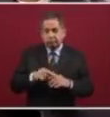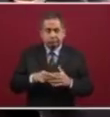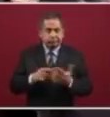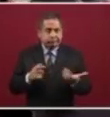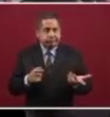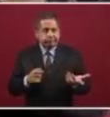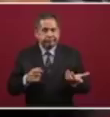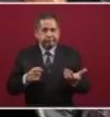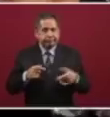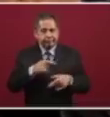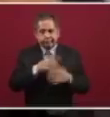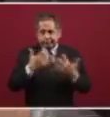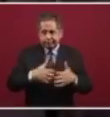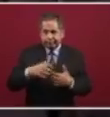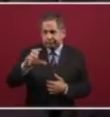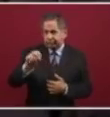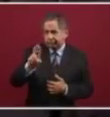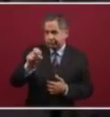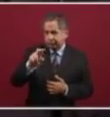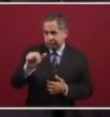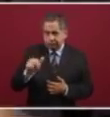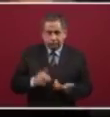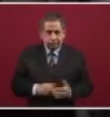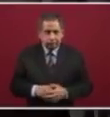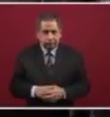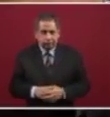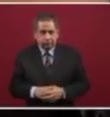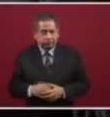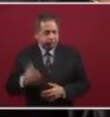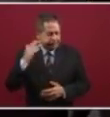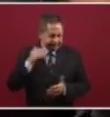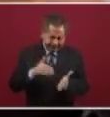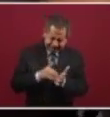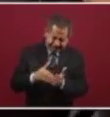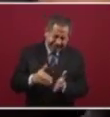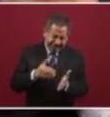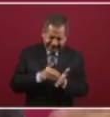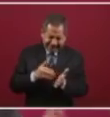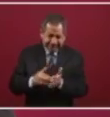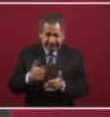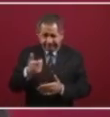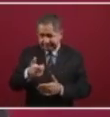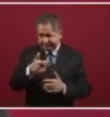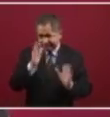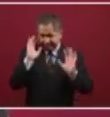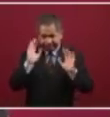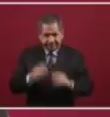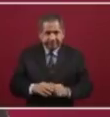acciones de esta empresa. Pero estamos hablando de miles de millones de pesos.